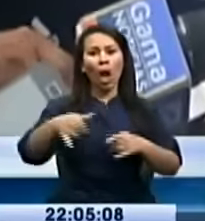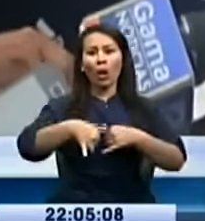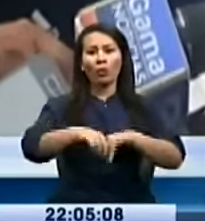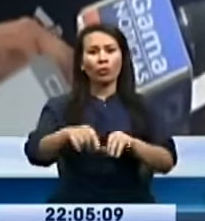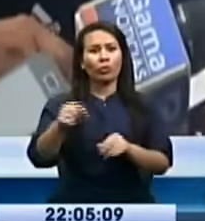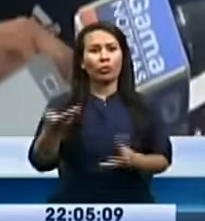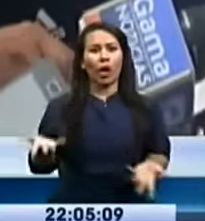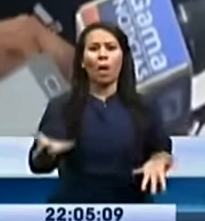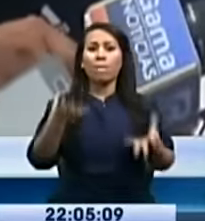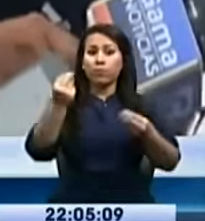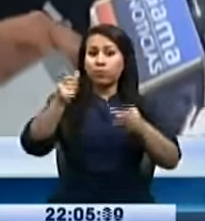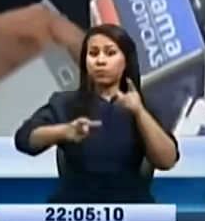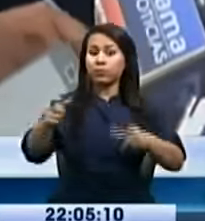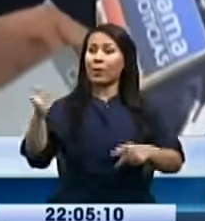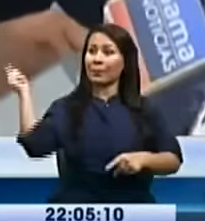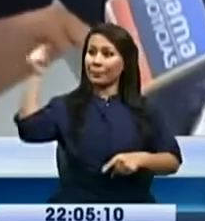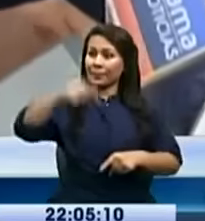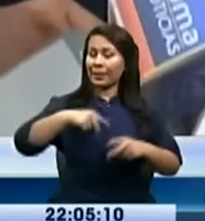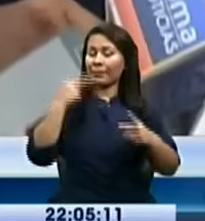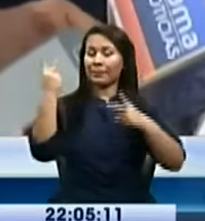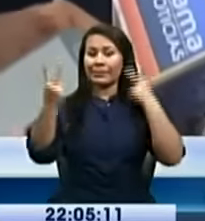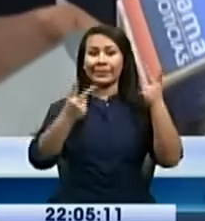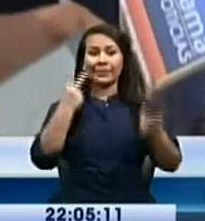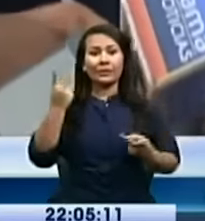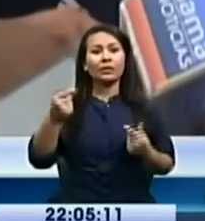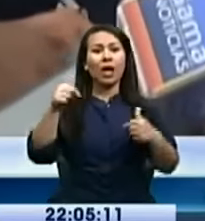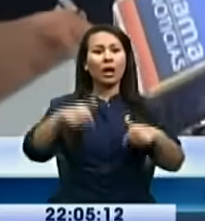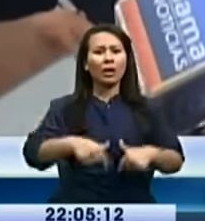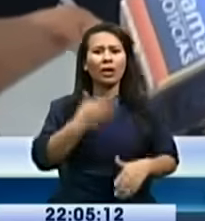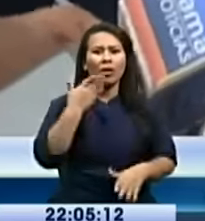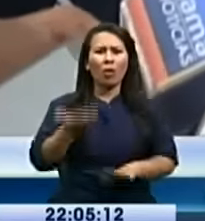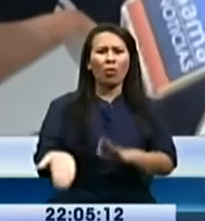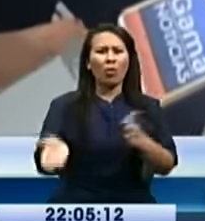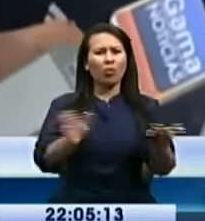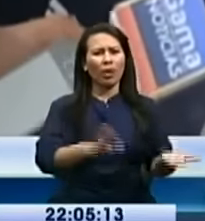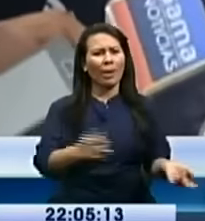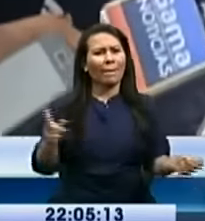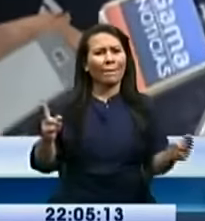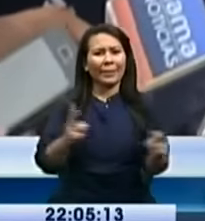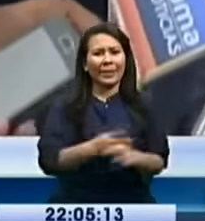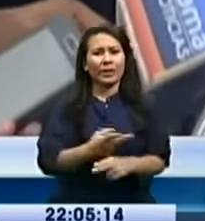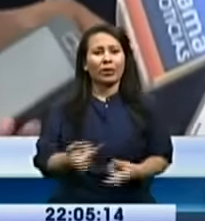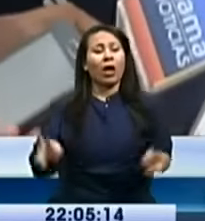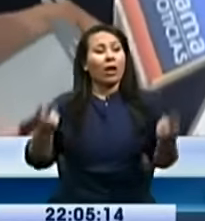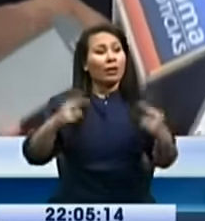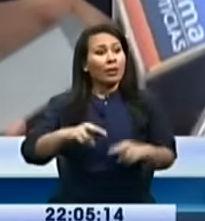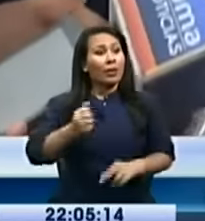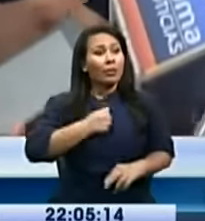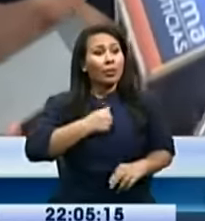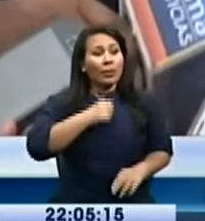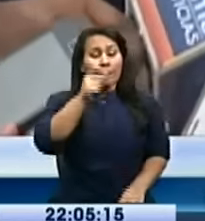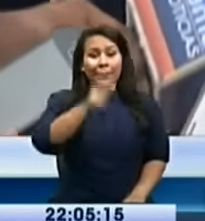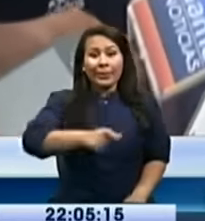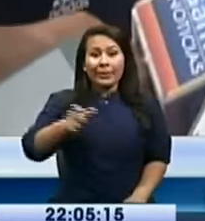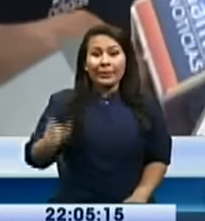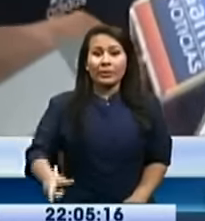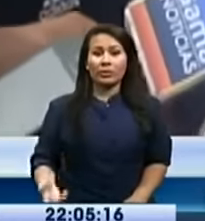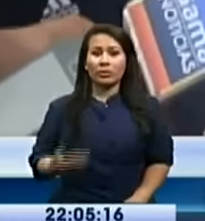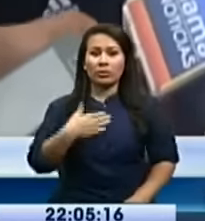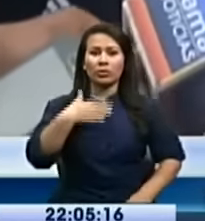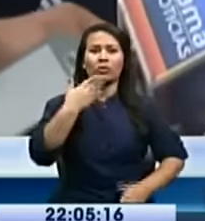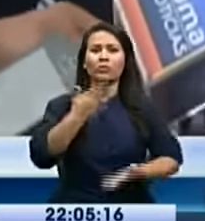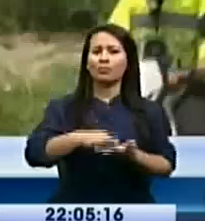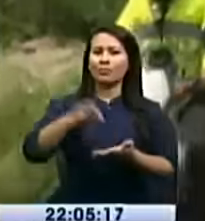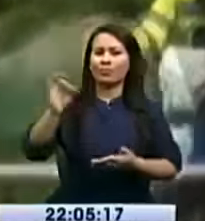Turistas que vienen pueden ser nacionales, extranjeros, no podemos poner en riesgo jamás la vida de un compatriota y peor dejando estas cosas